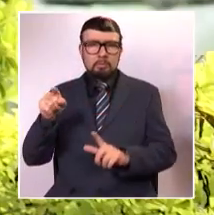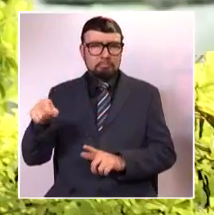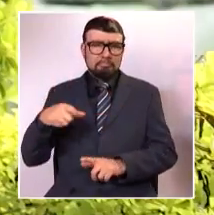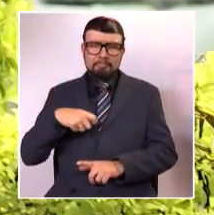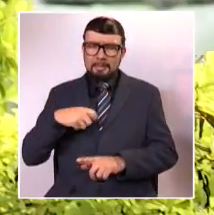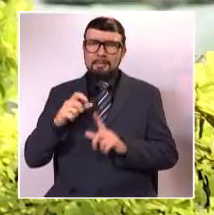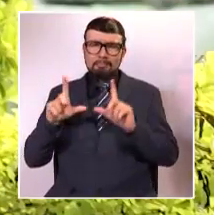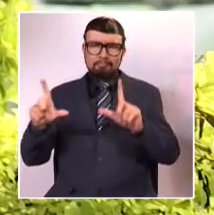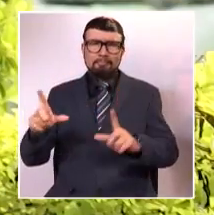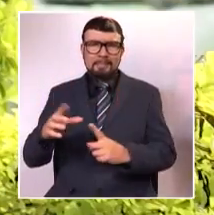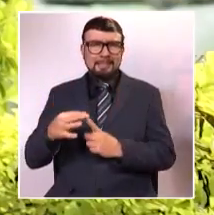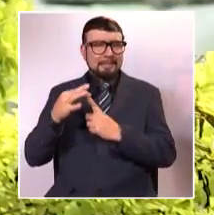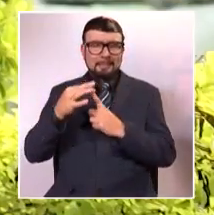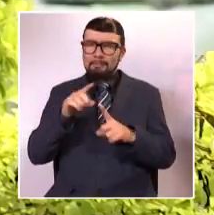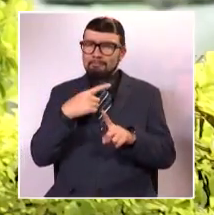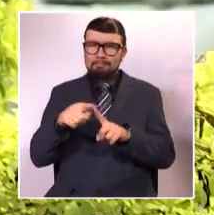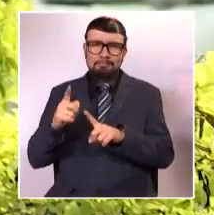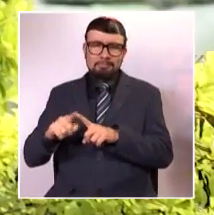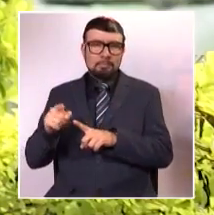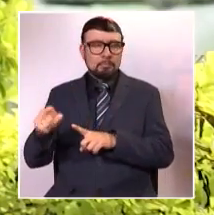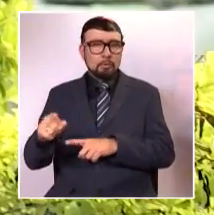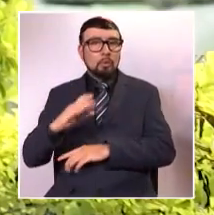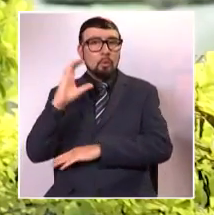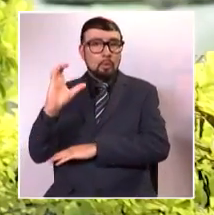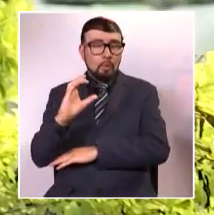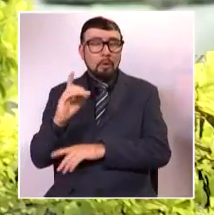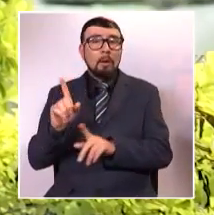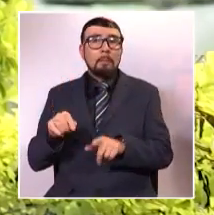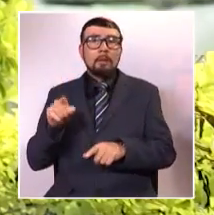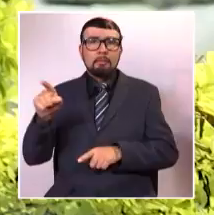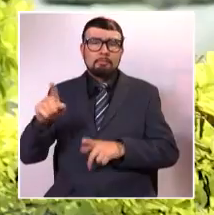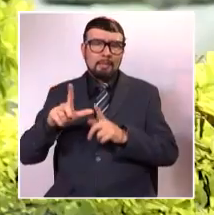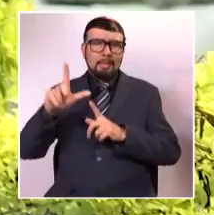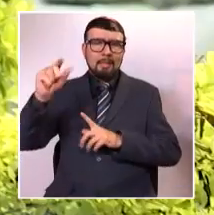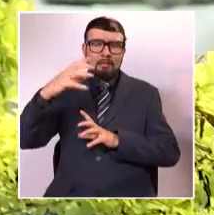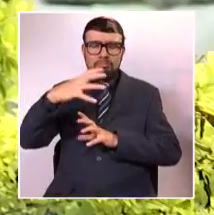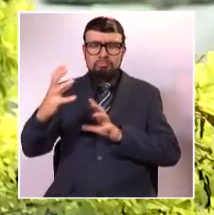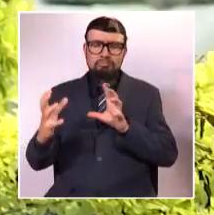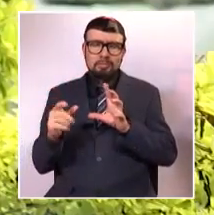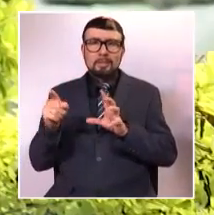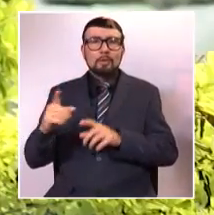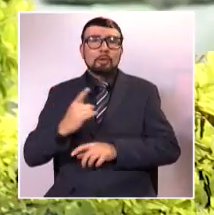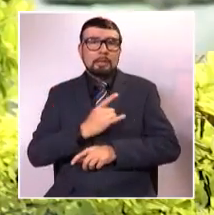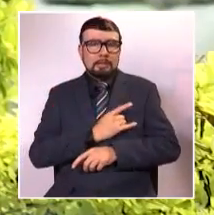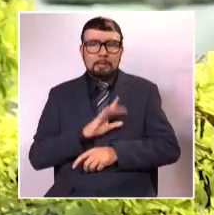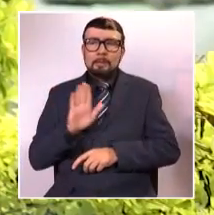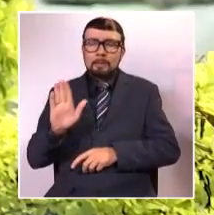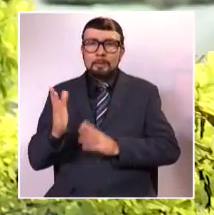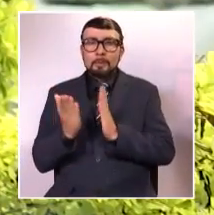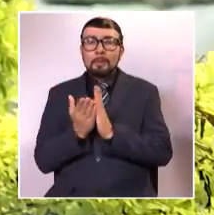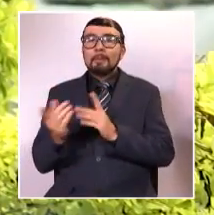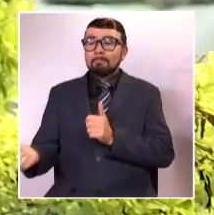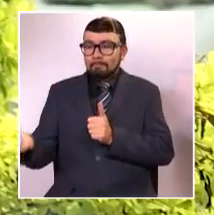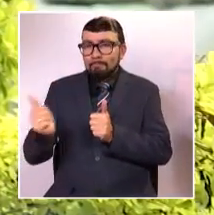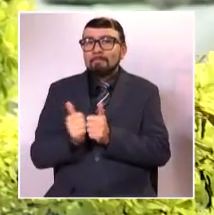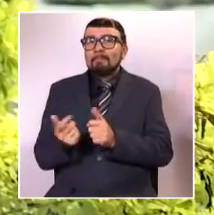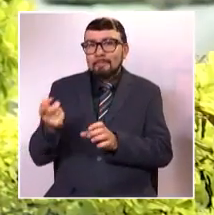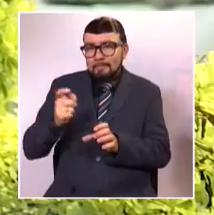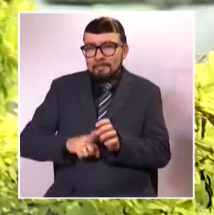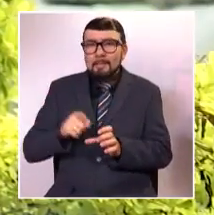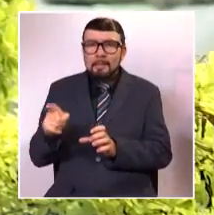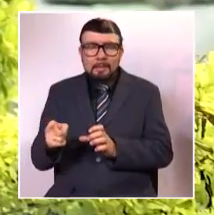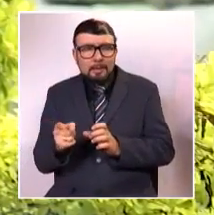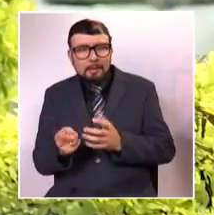país, en Bogotá, en el exterior. También nos colabora ampliamente acá en los parques de la salud con los